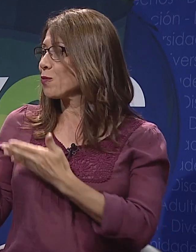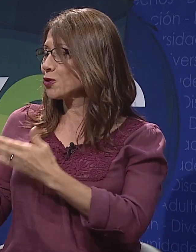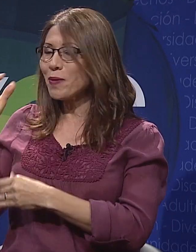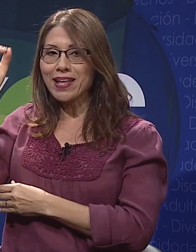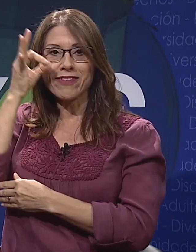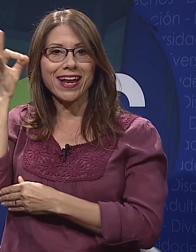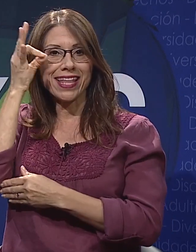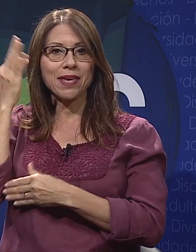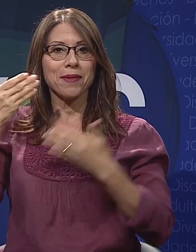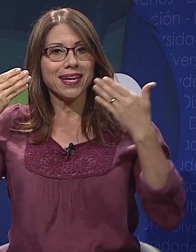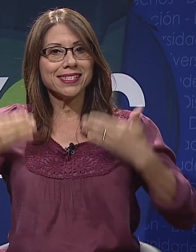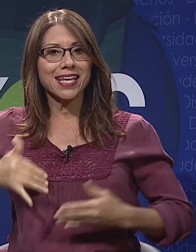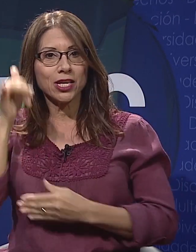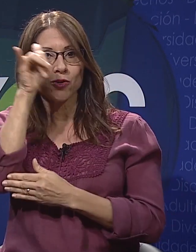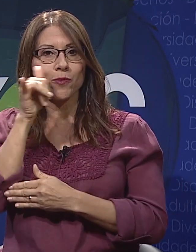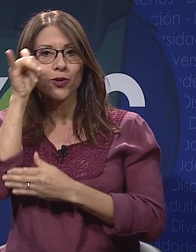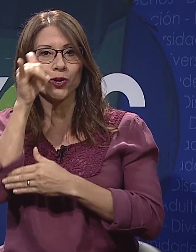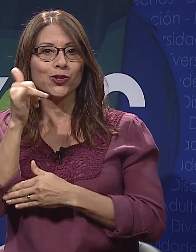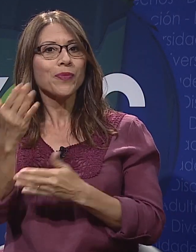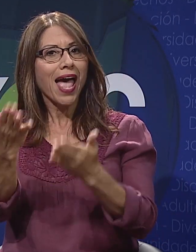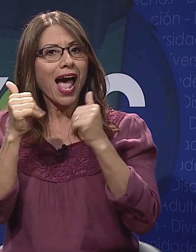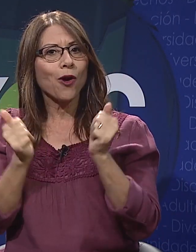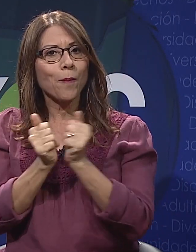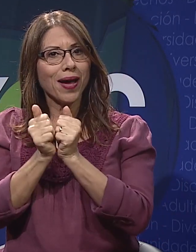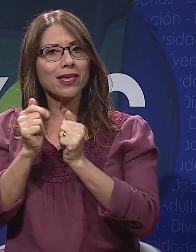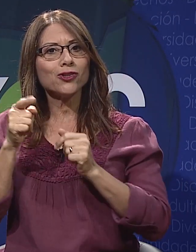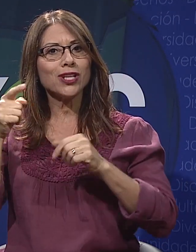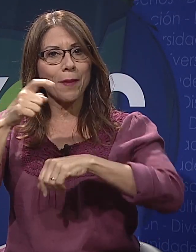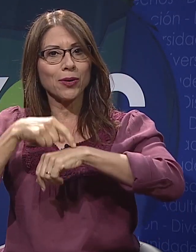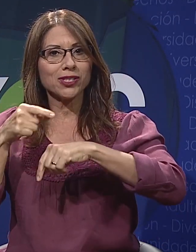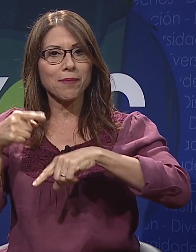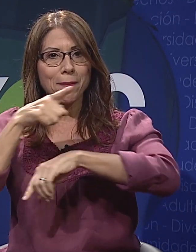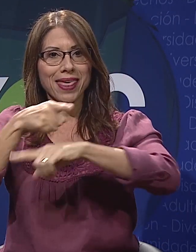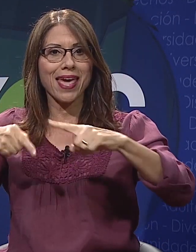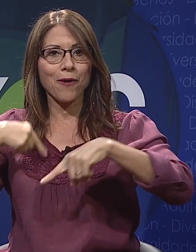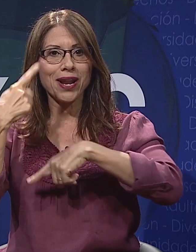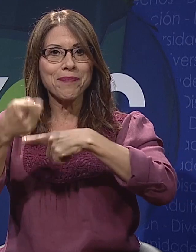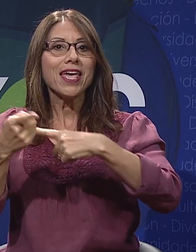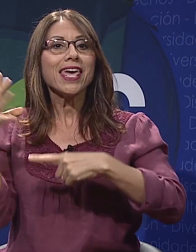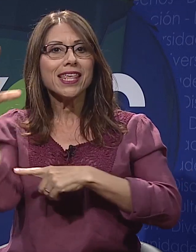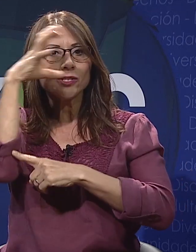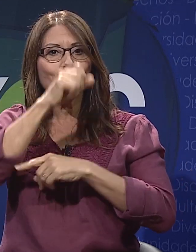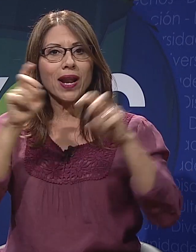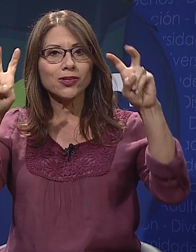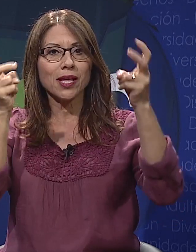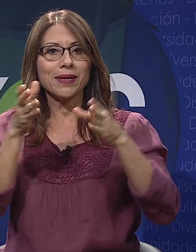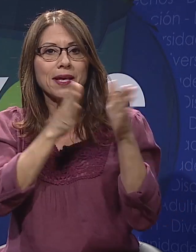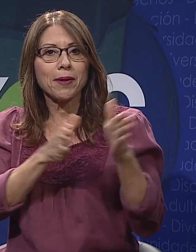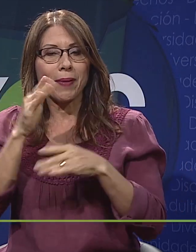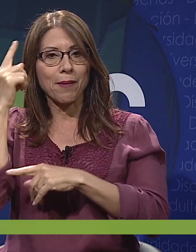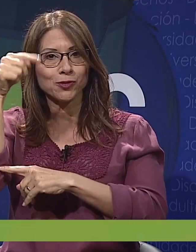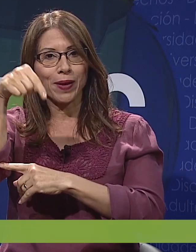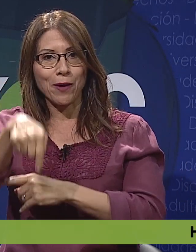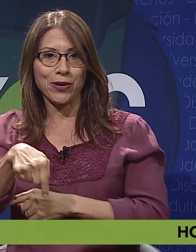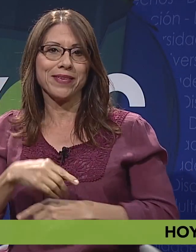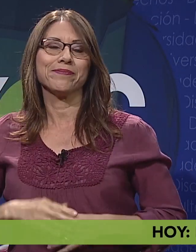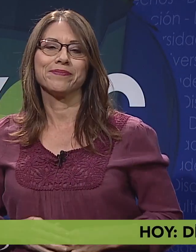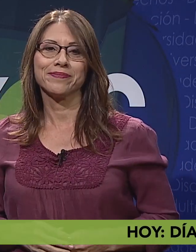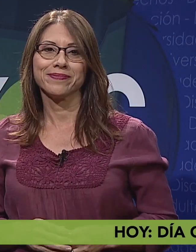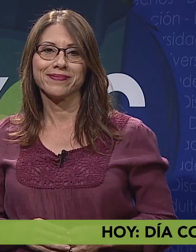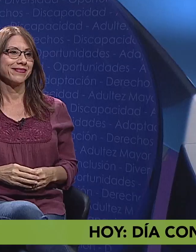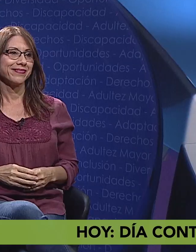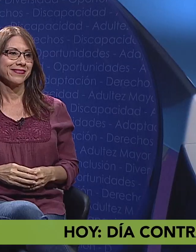Nosotras somos María Fernanda Jiménez y Yuri Muñoz. Acompáñanos la próxima media hora y descubra los temas que preparamos para